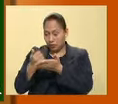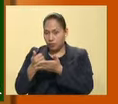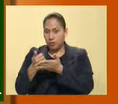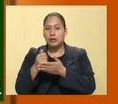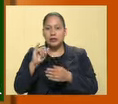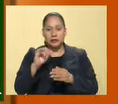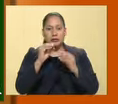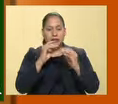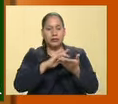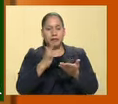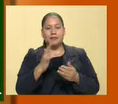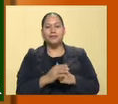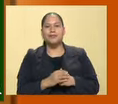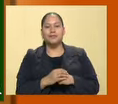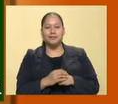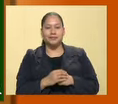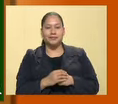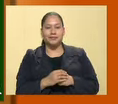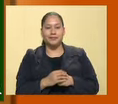sí, muchas gracias.